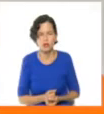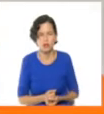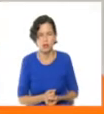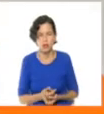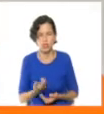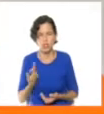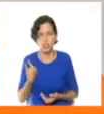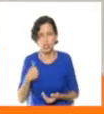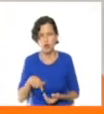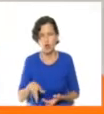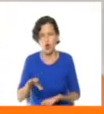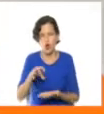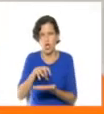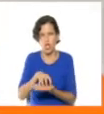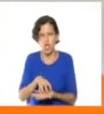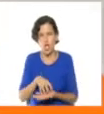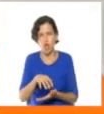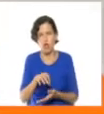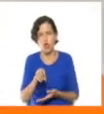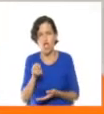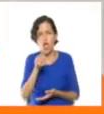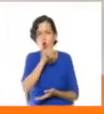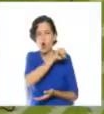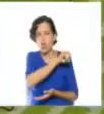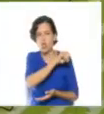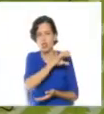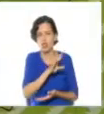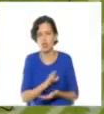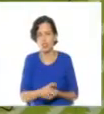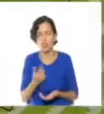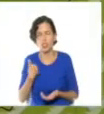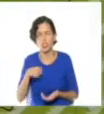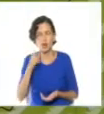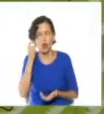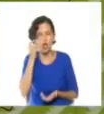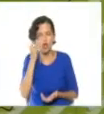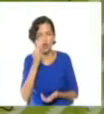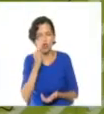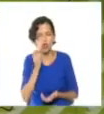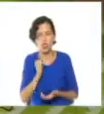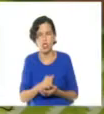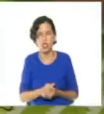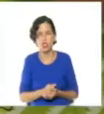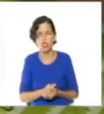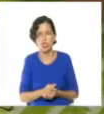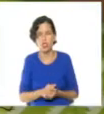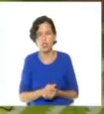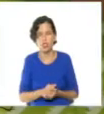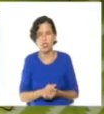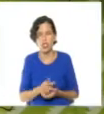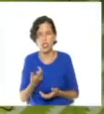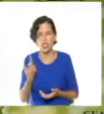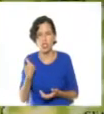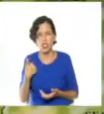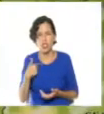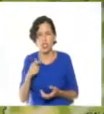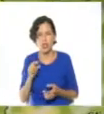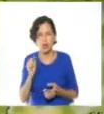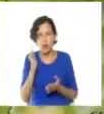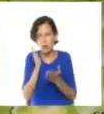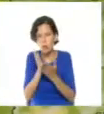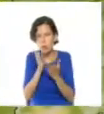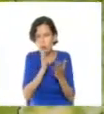estados orientales, tenemos a Sucre, tenemos Delta Macuro, tenemos parte de